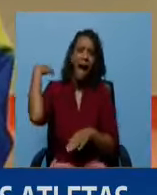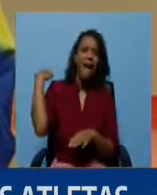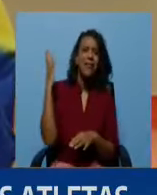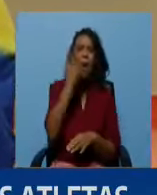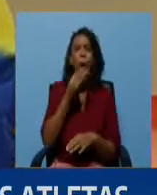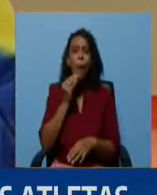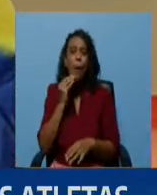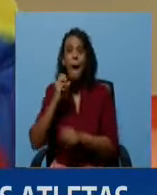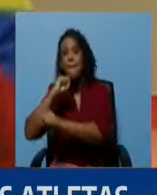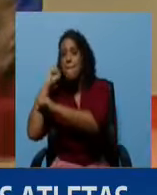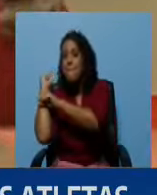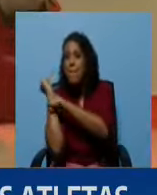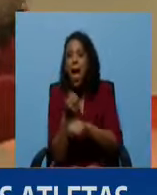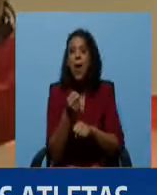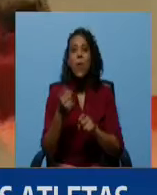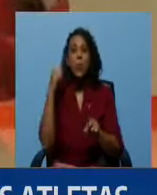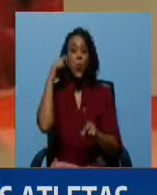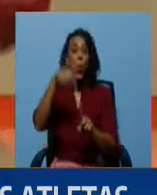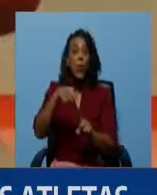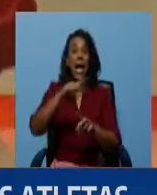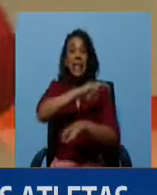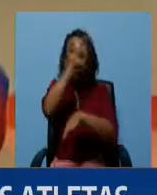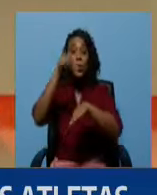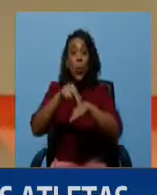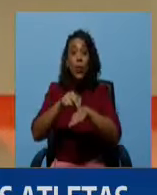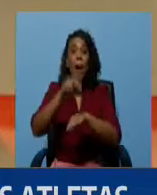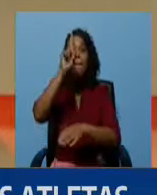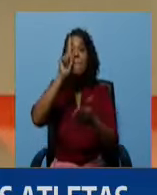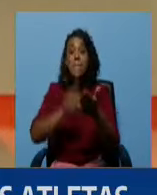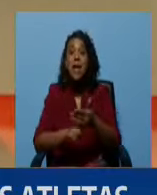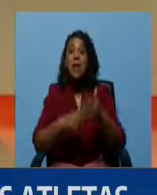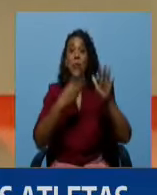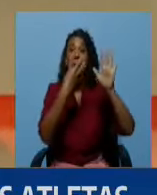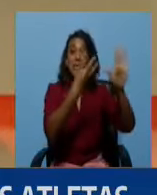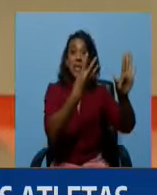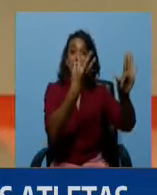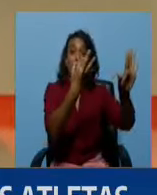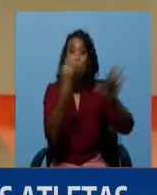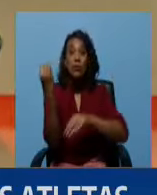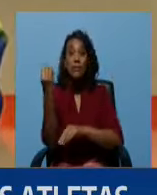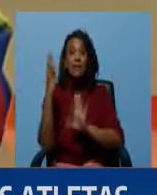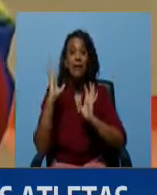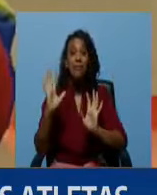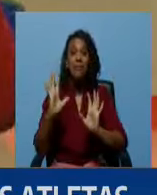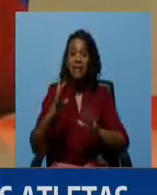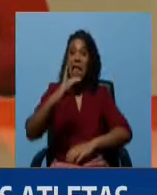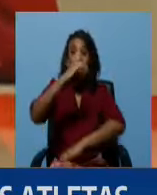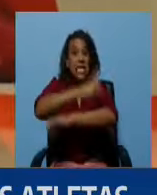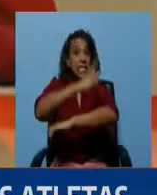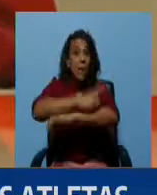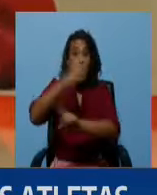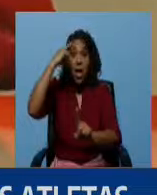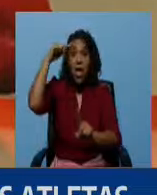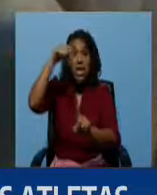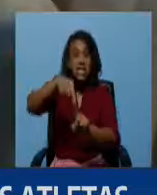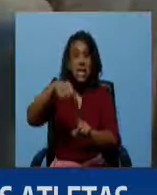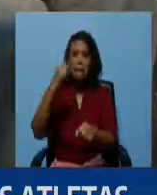Jugué béisbol, ustedes saben, llegué a una selección nacional de béisbol en 1980. Y el nivel de disciplina, cuando uno